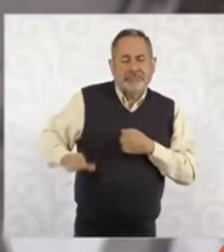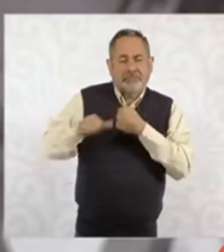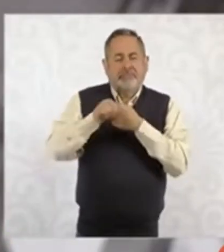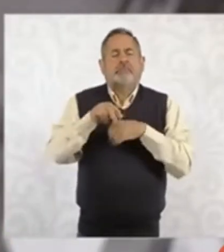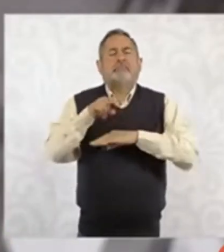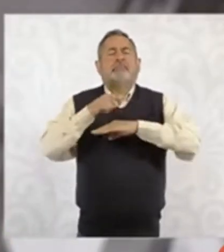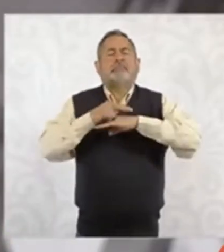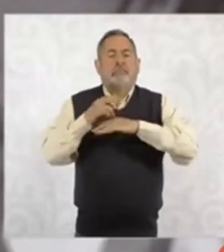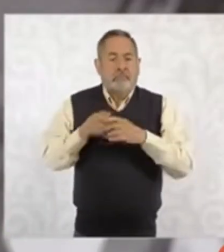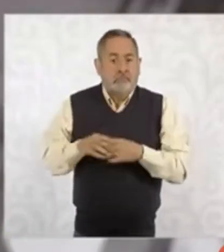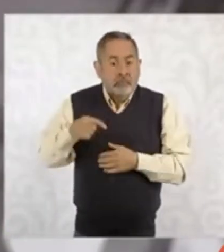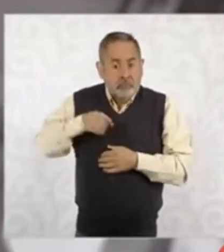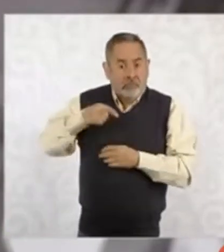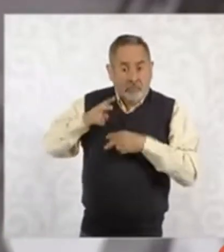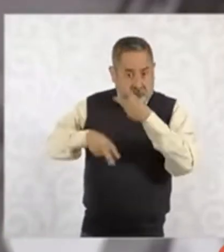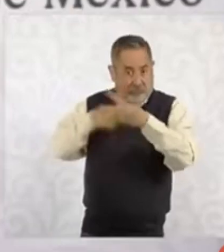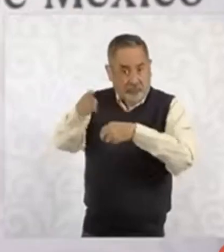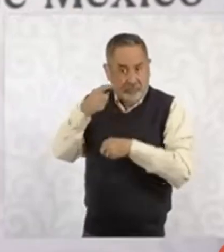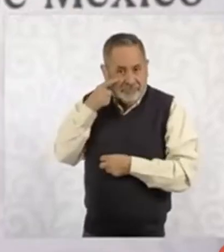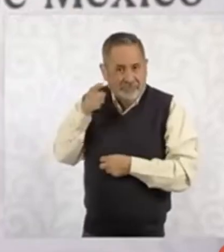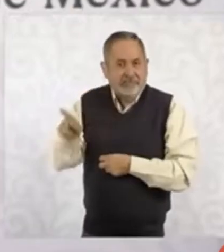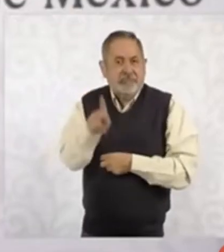Yo cuando fui a Jiutepec me quedé